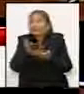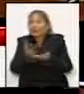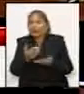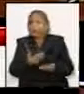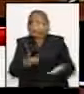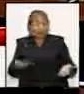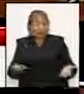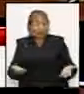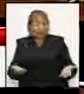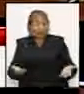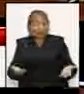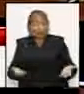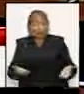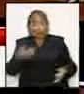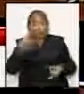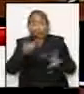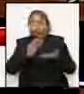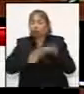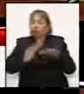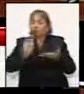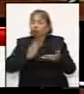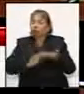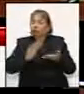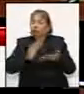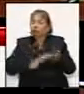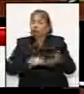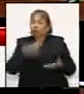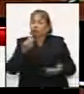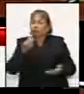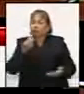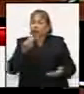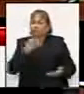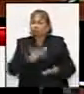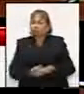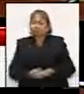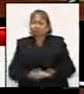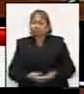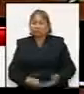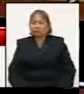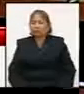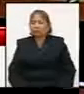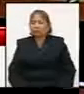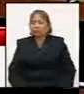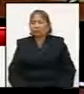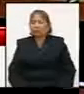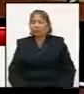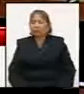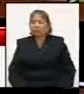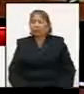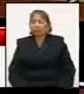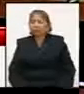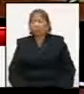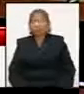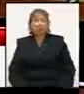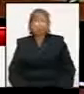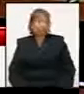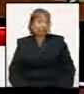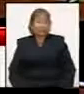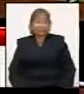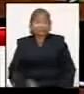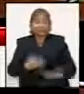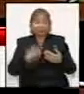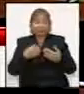poder justificarlo. Esto es bueno, mire, porque ya estamos dando señales de que, teniendo responsabilidad fiscal,